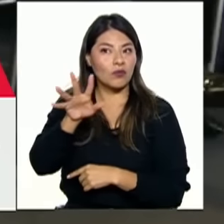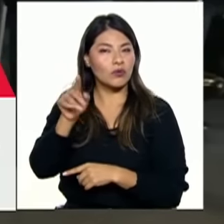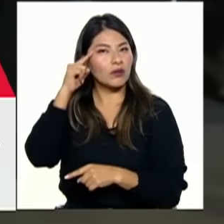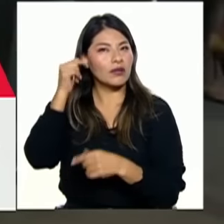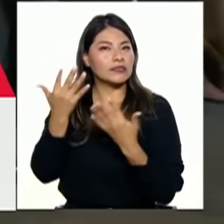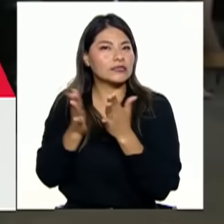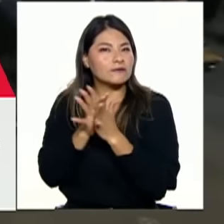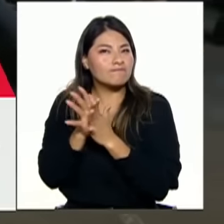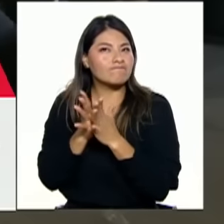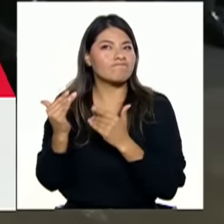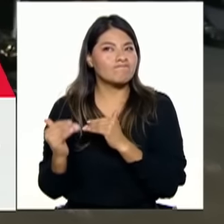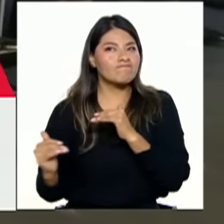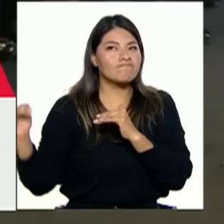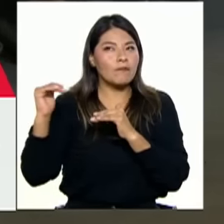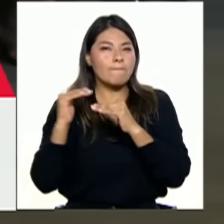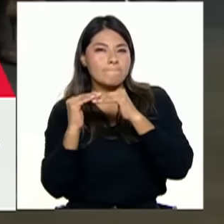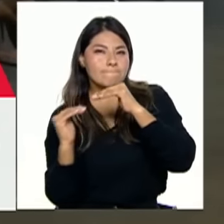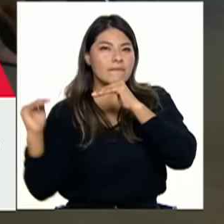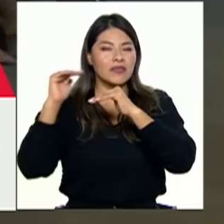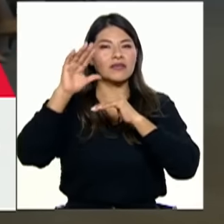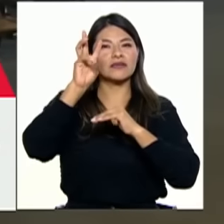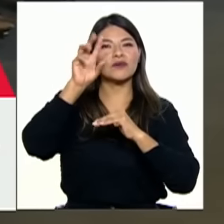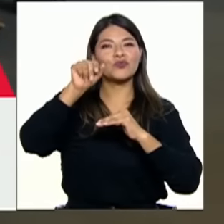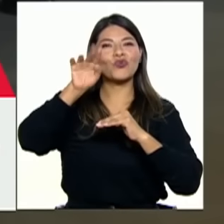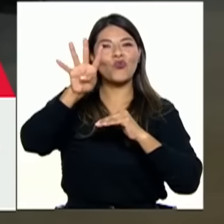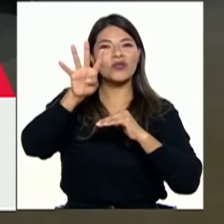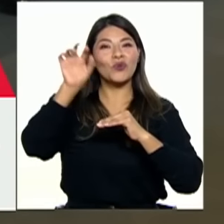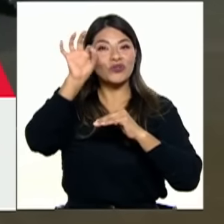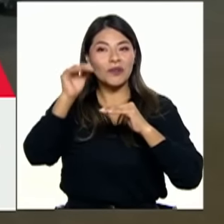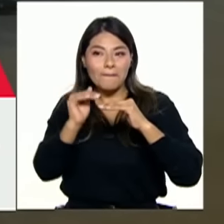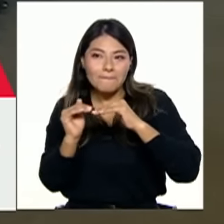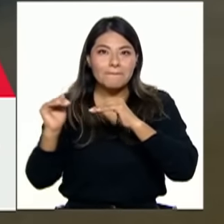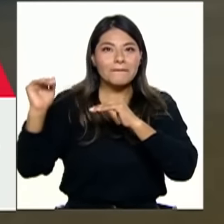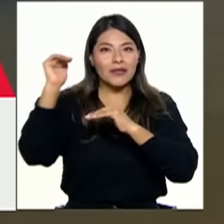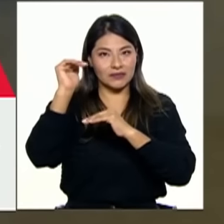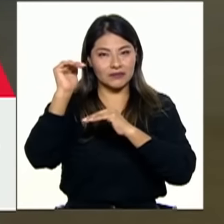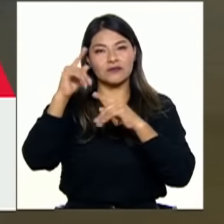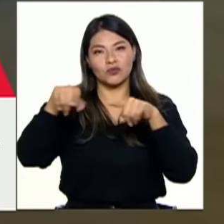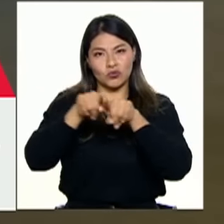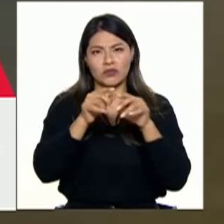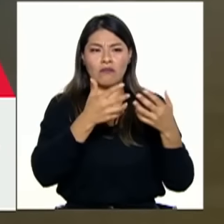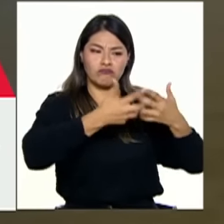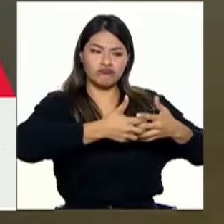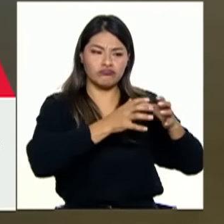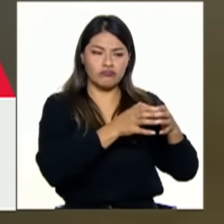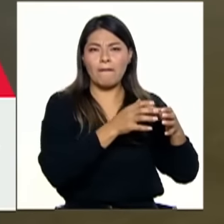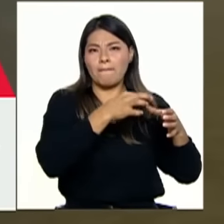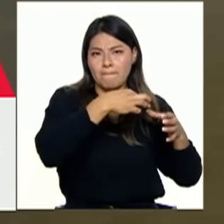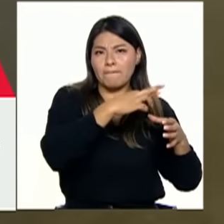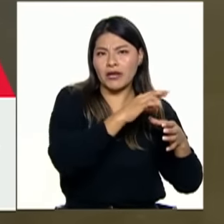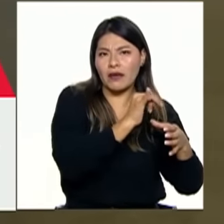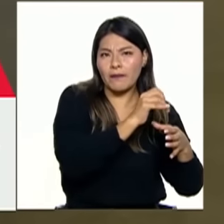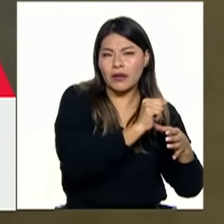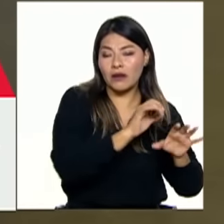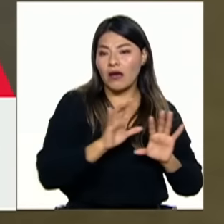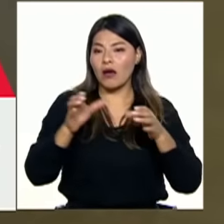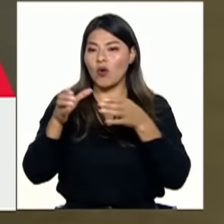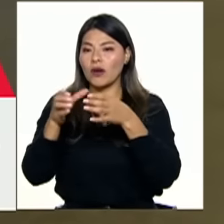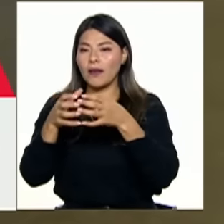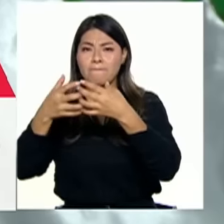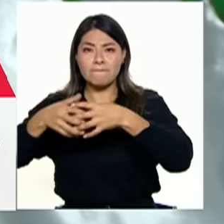un crecimiento del 6.4% para la industria primaria. Además, la industria no primaria experimentará